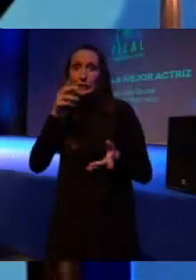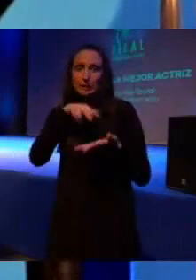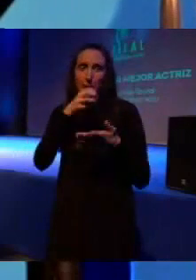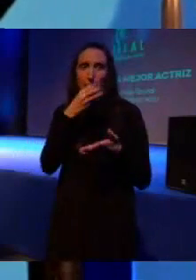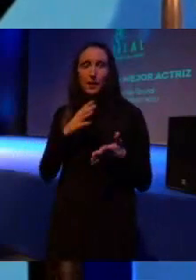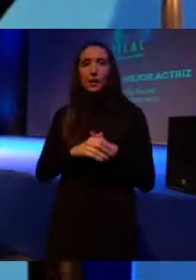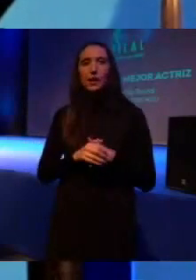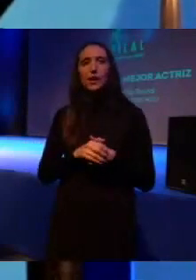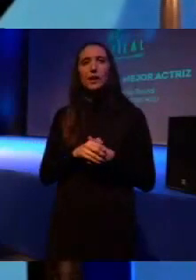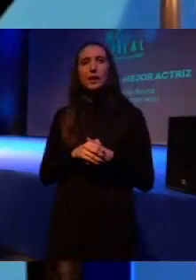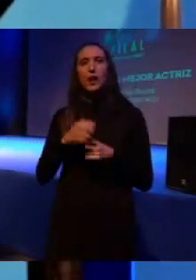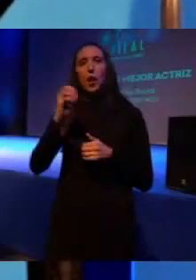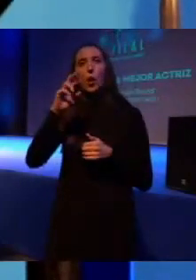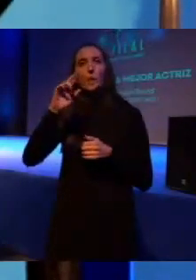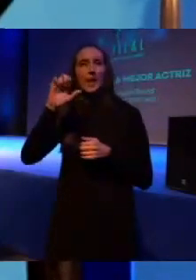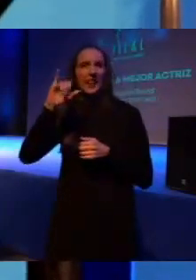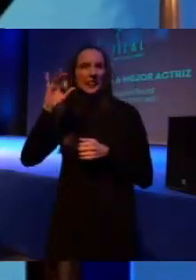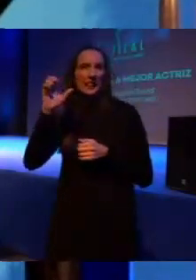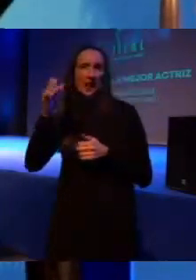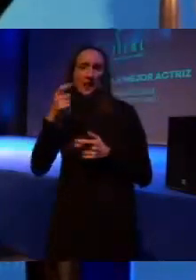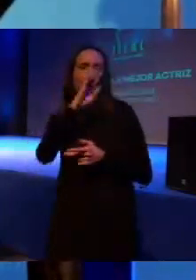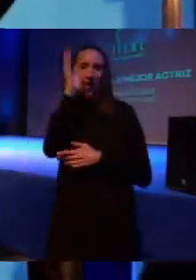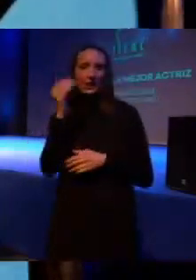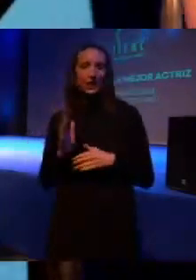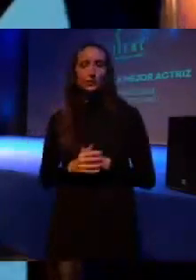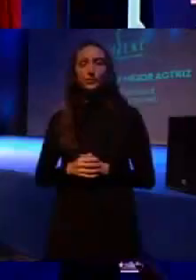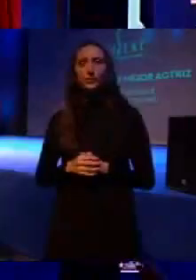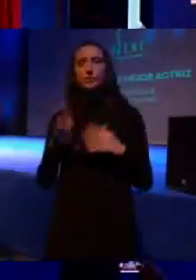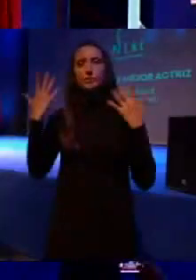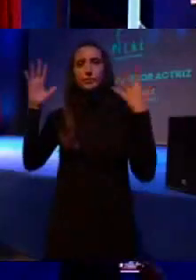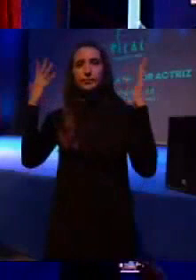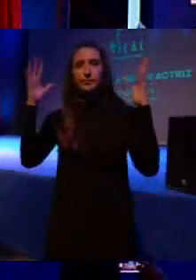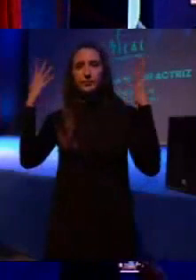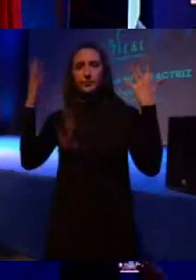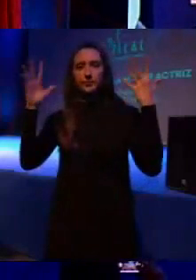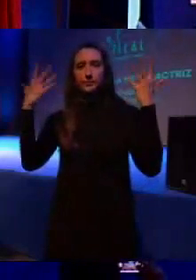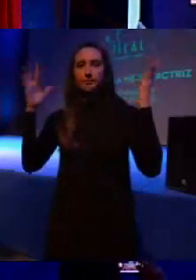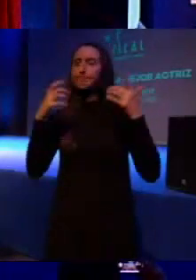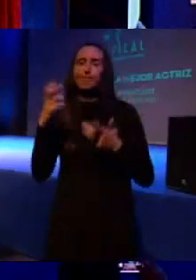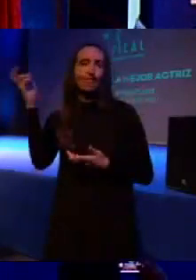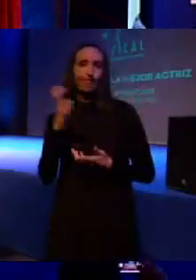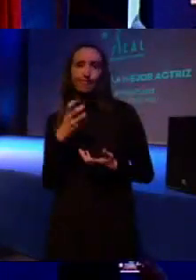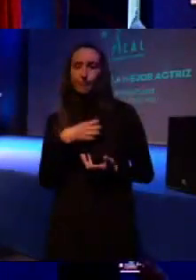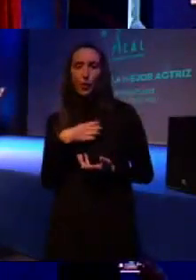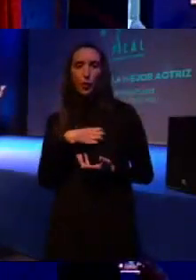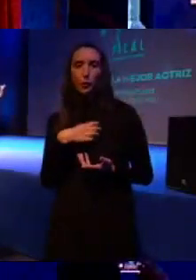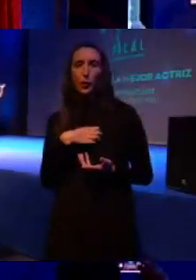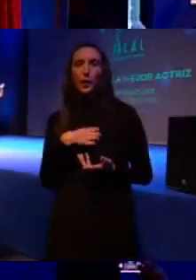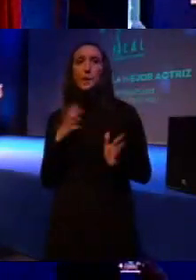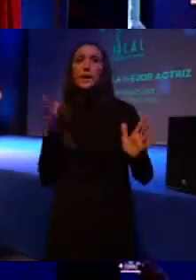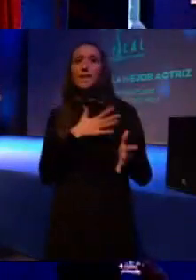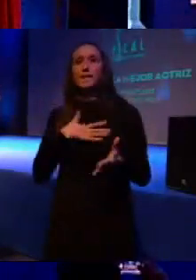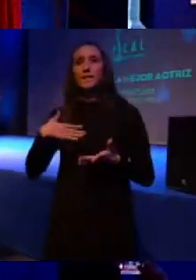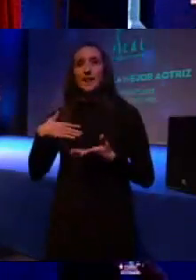O Preiser è todo meu. Ella no ha podido acompañarnos. No ha podido acompañarnos, pero ha querido